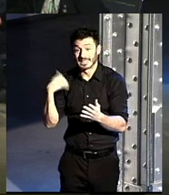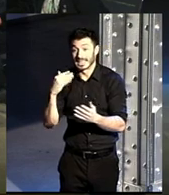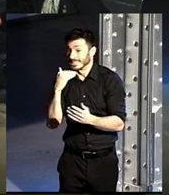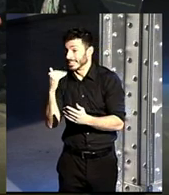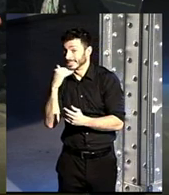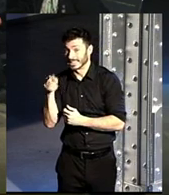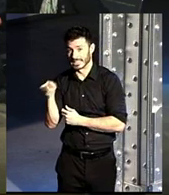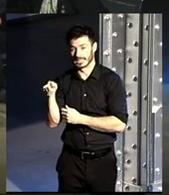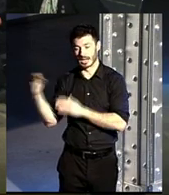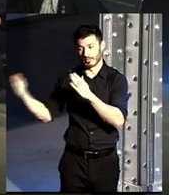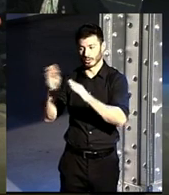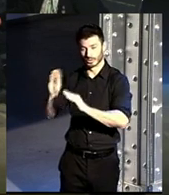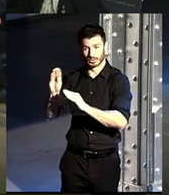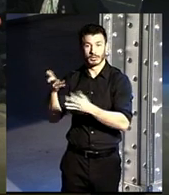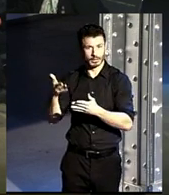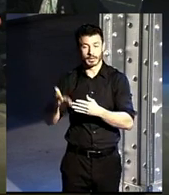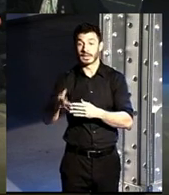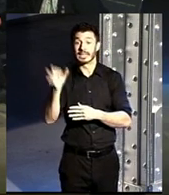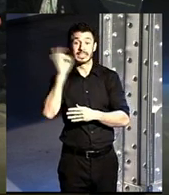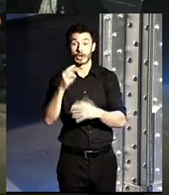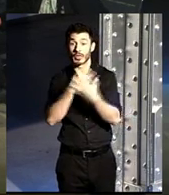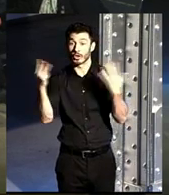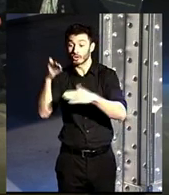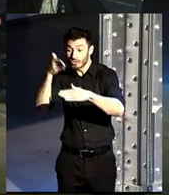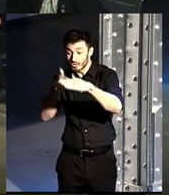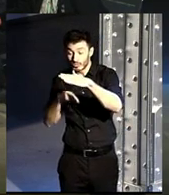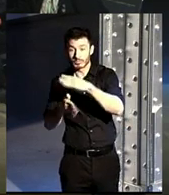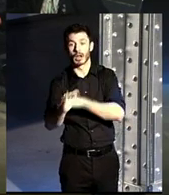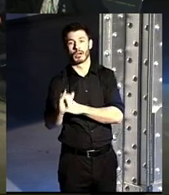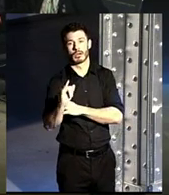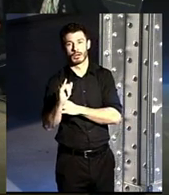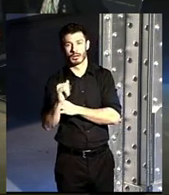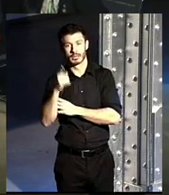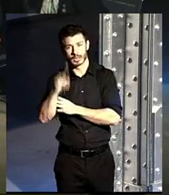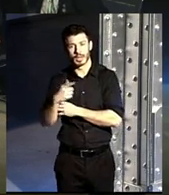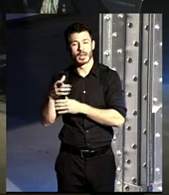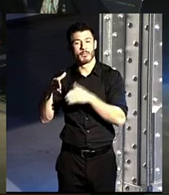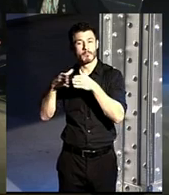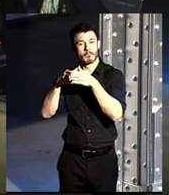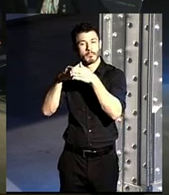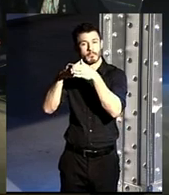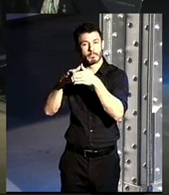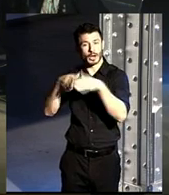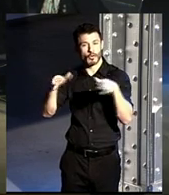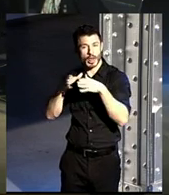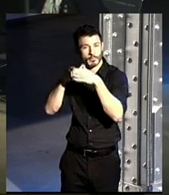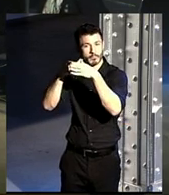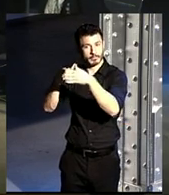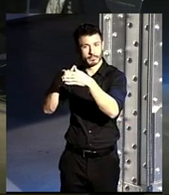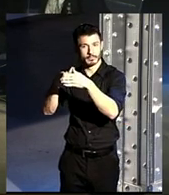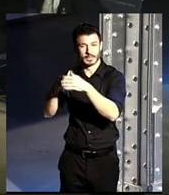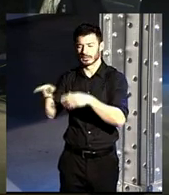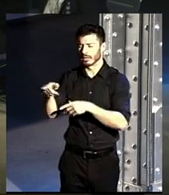sumergible existía desde el siglo XVIII. Pero el Albatros, ese gran barco volador... 1799 y había el Nautilus, se